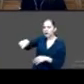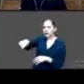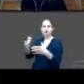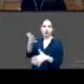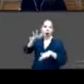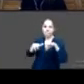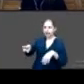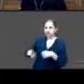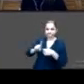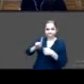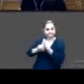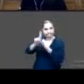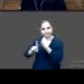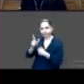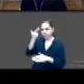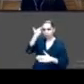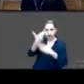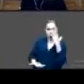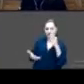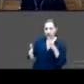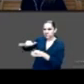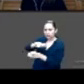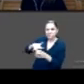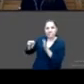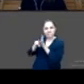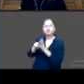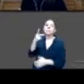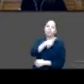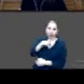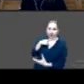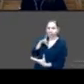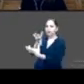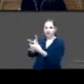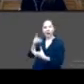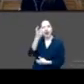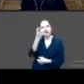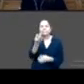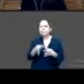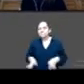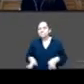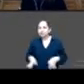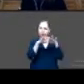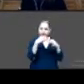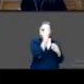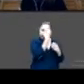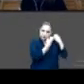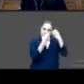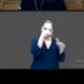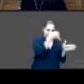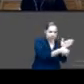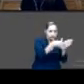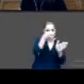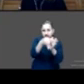Entonces, por eso es bien importante desmenuzarlo y, además, poder tomar en cuenta las decisiones de las personas. Por